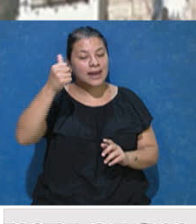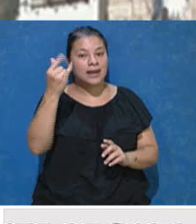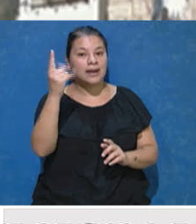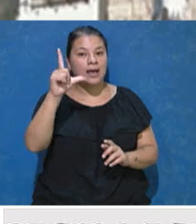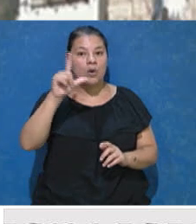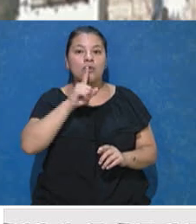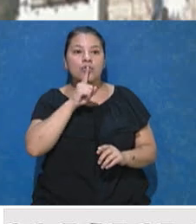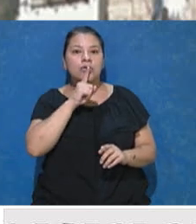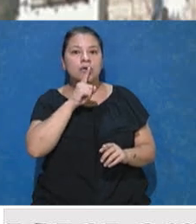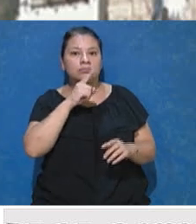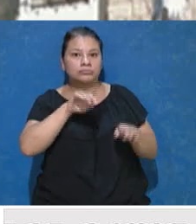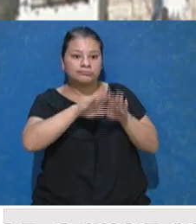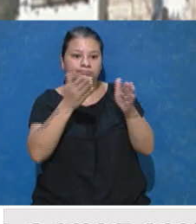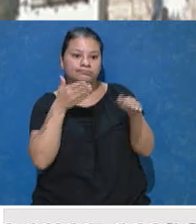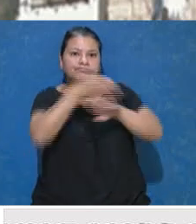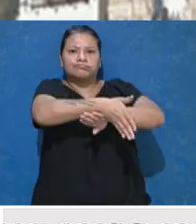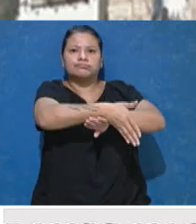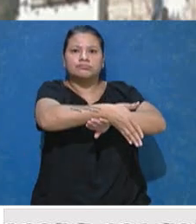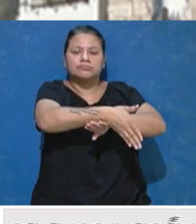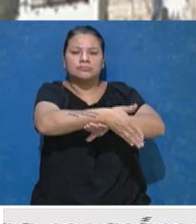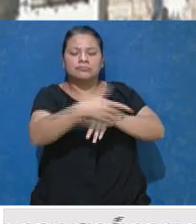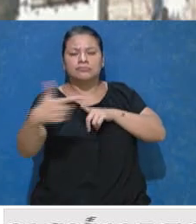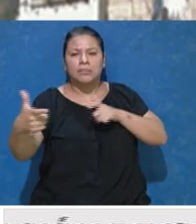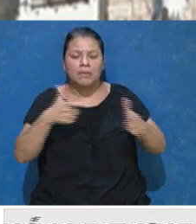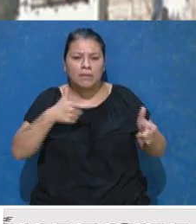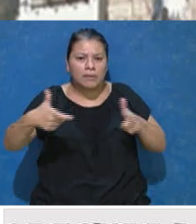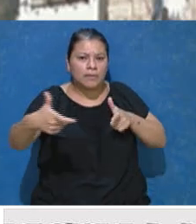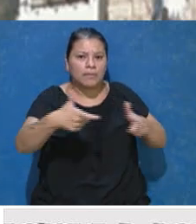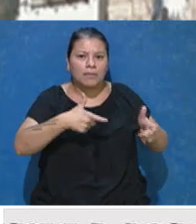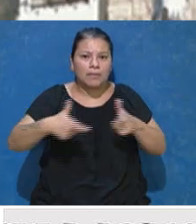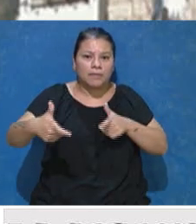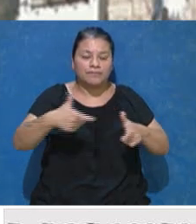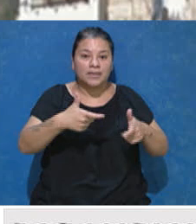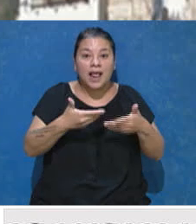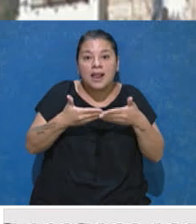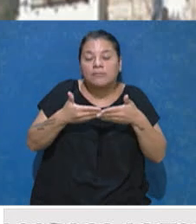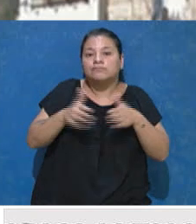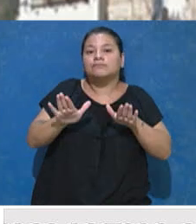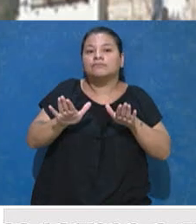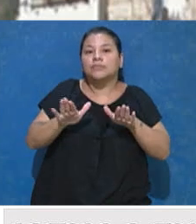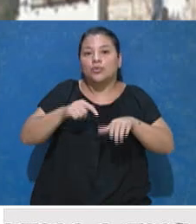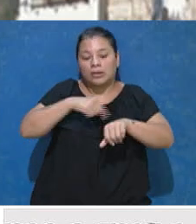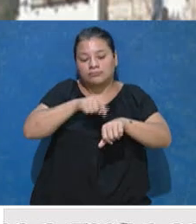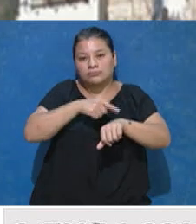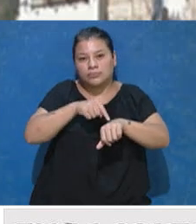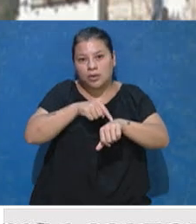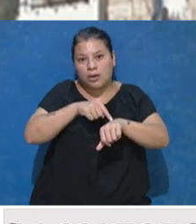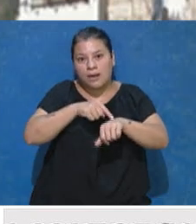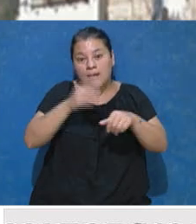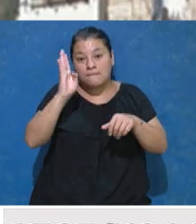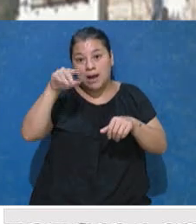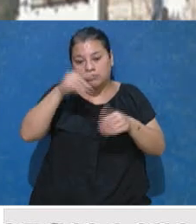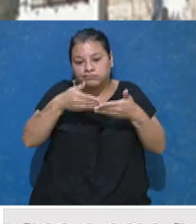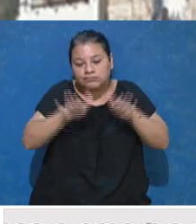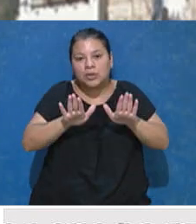fuertemente armado en la filial el tiroteo se desencadenó tras la apertura del horario bancario cuando se